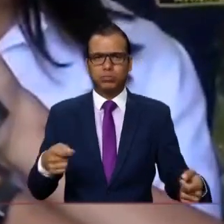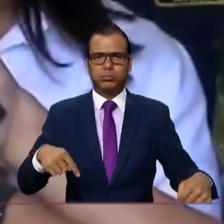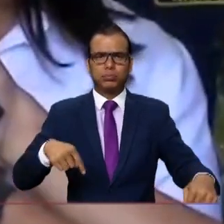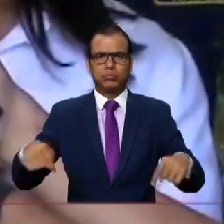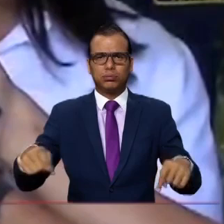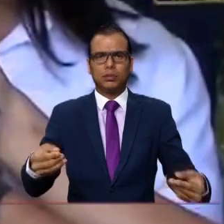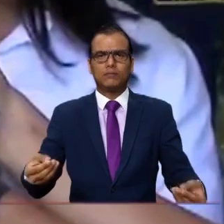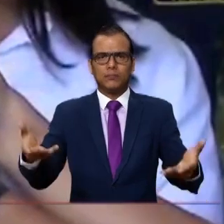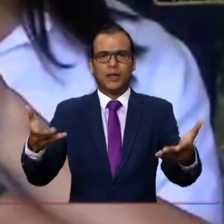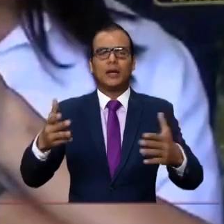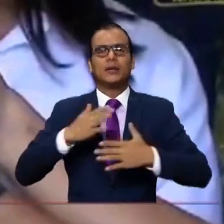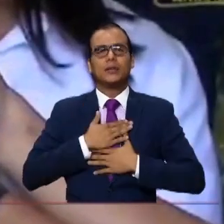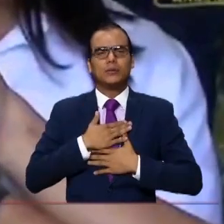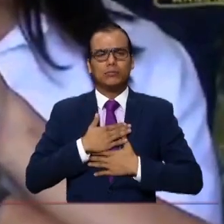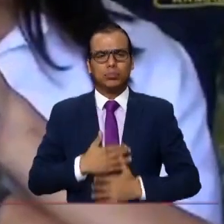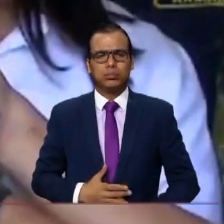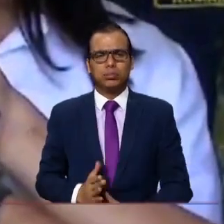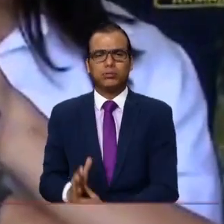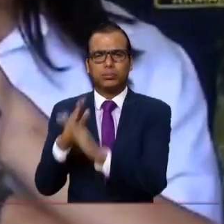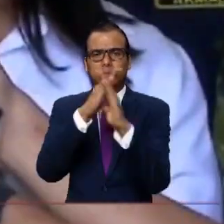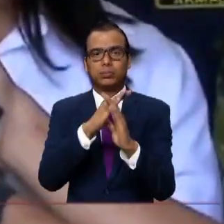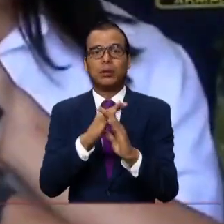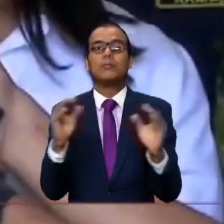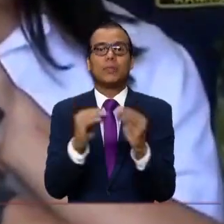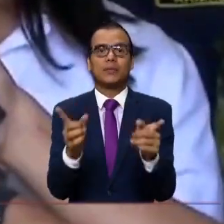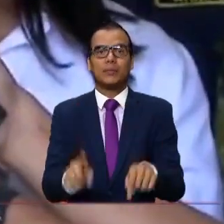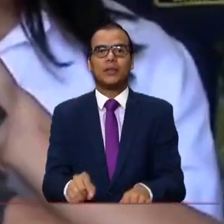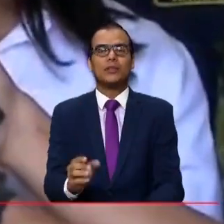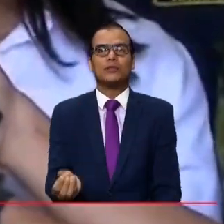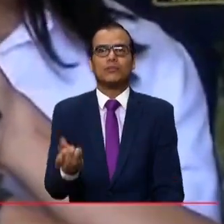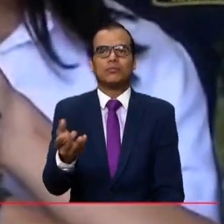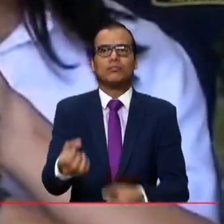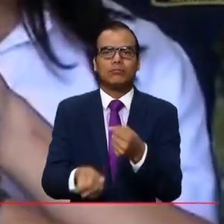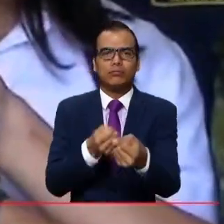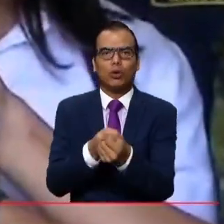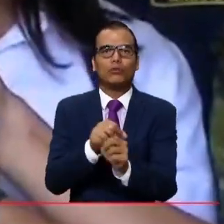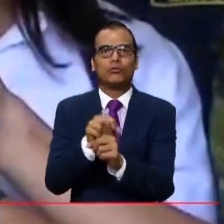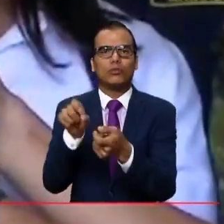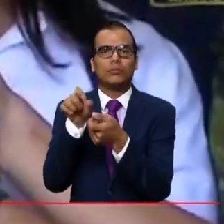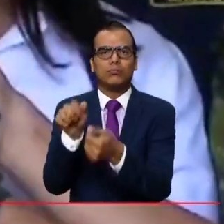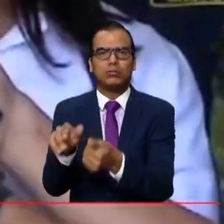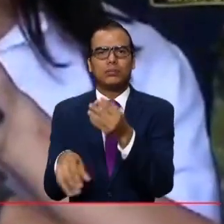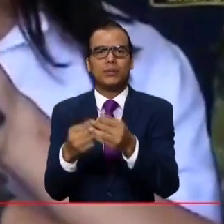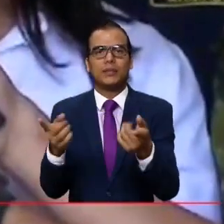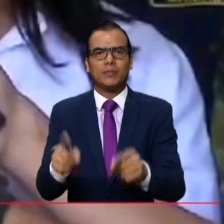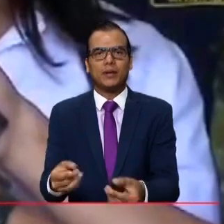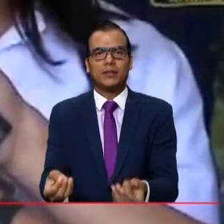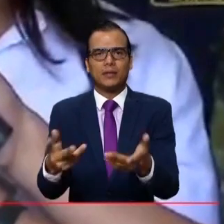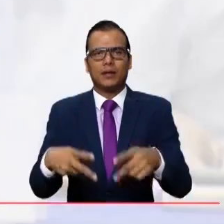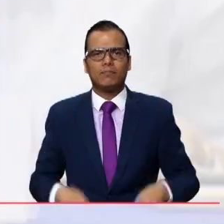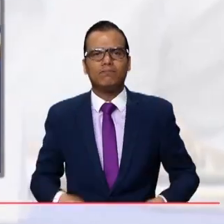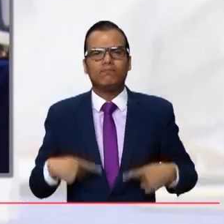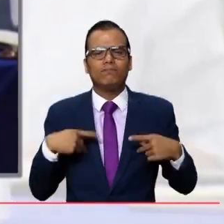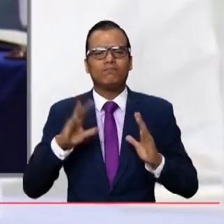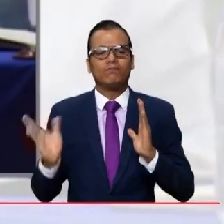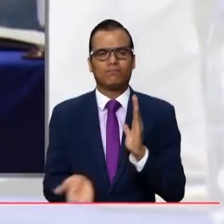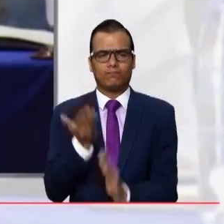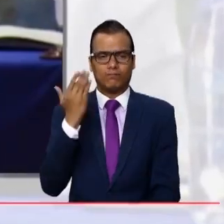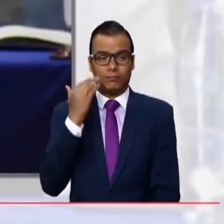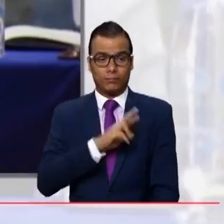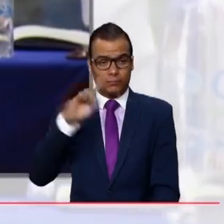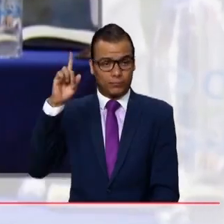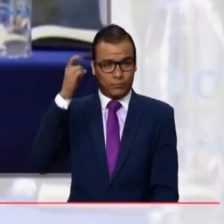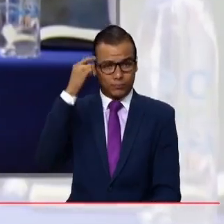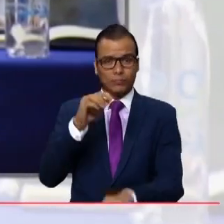fuerza pública, sino también como inversión social y de mejoramiento de condiciones de vida. La